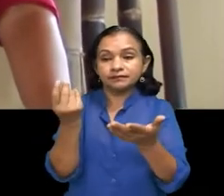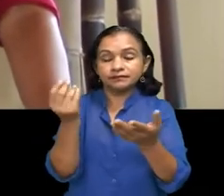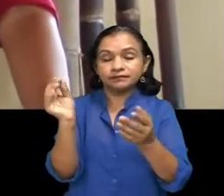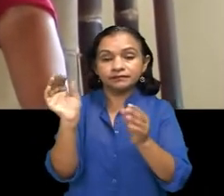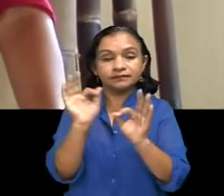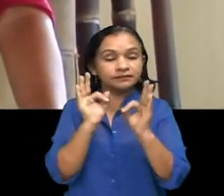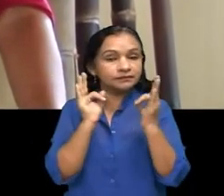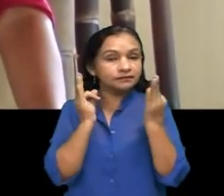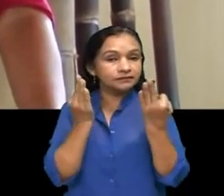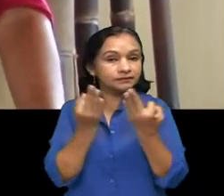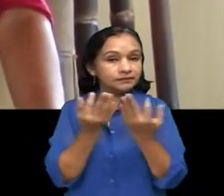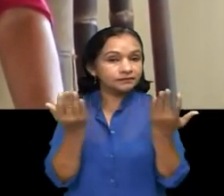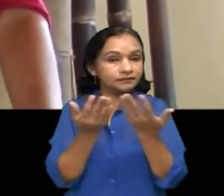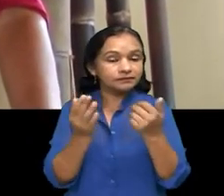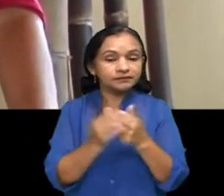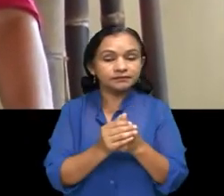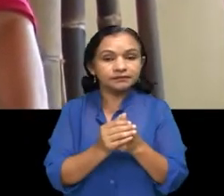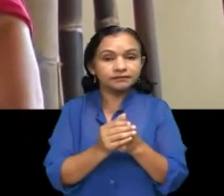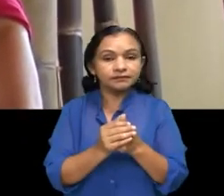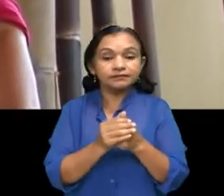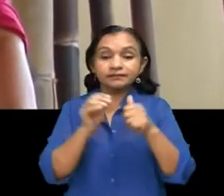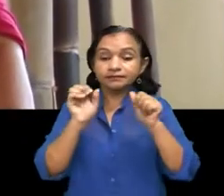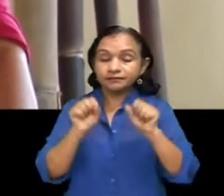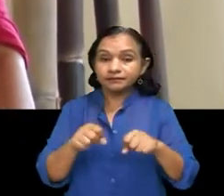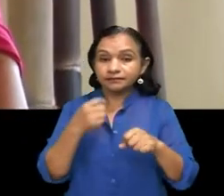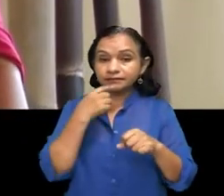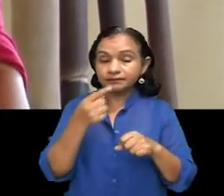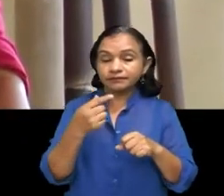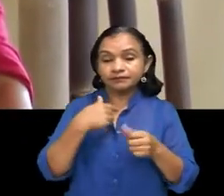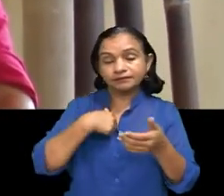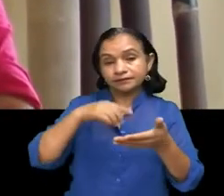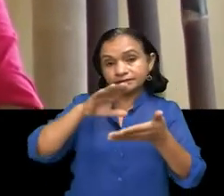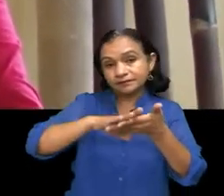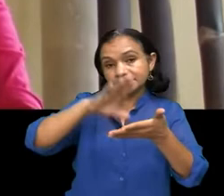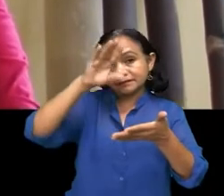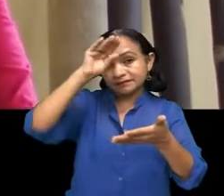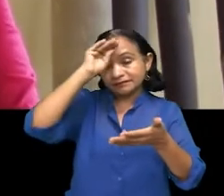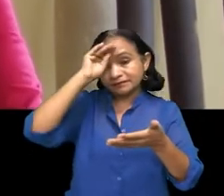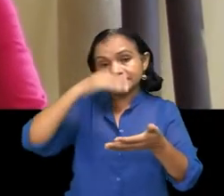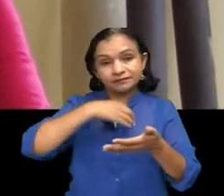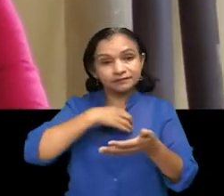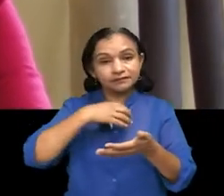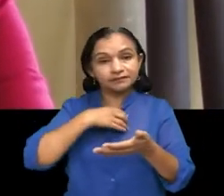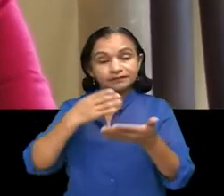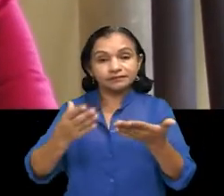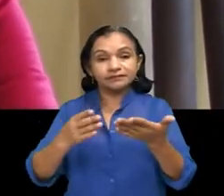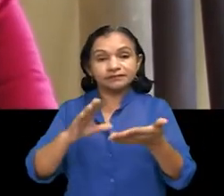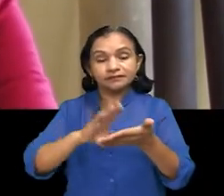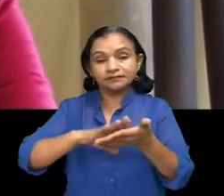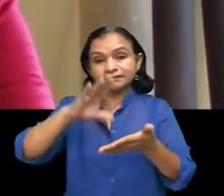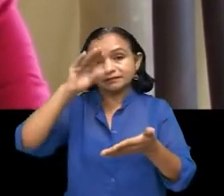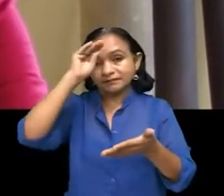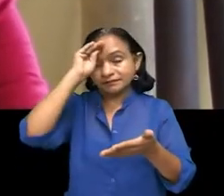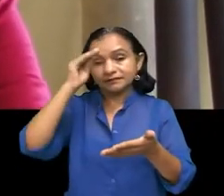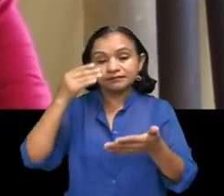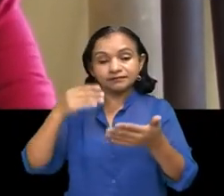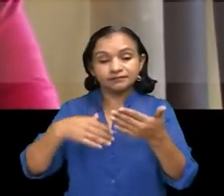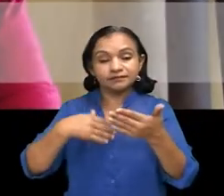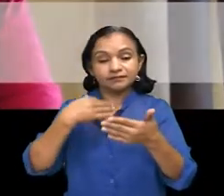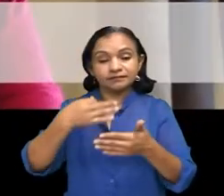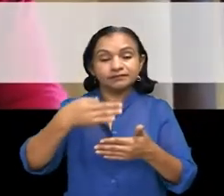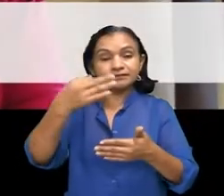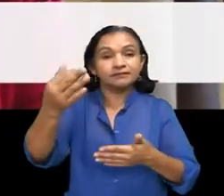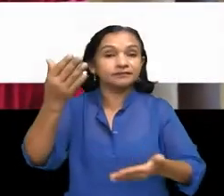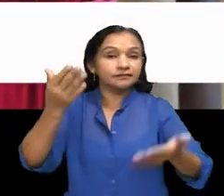familiar? Bueno, por los momentos te voy a decir solo mi conocimiento, ¿verdad? El conocimiento, pero sí, más adelante,